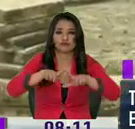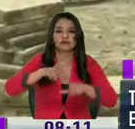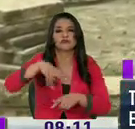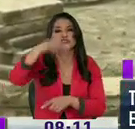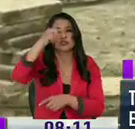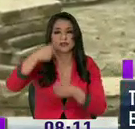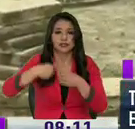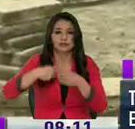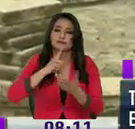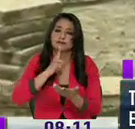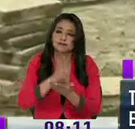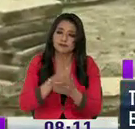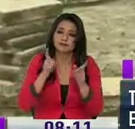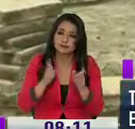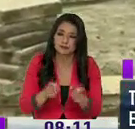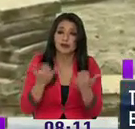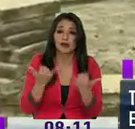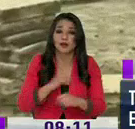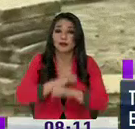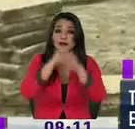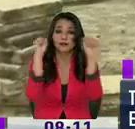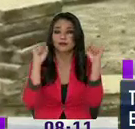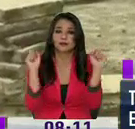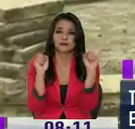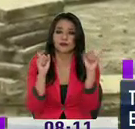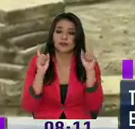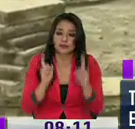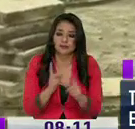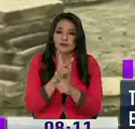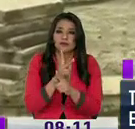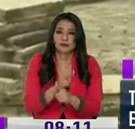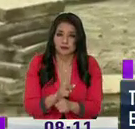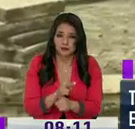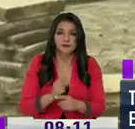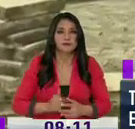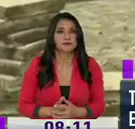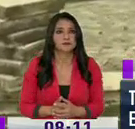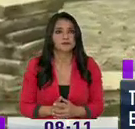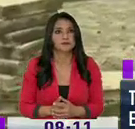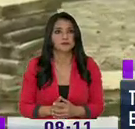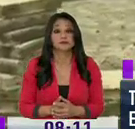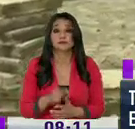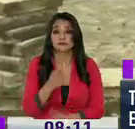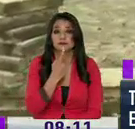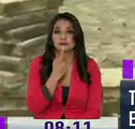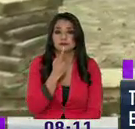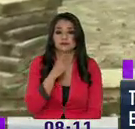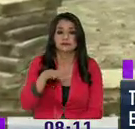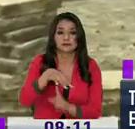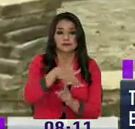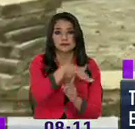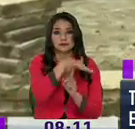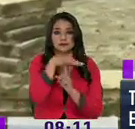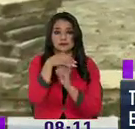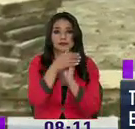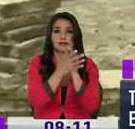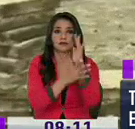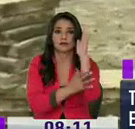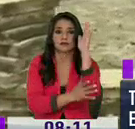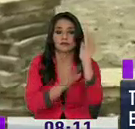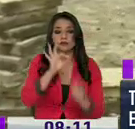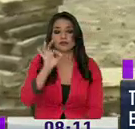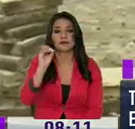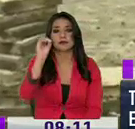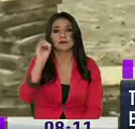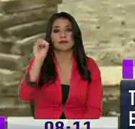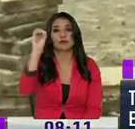así que definitivamente será un día muy frío, a tomar las debidas precauciones. Pero como tú lo decías, el parque El Arbolito en un 90% ya